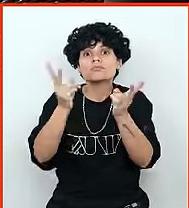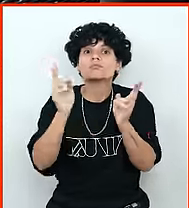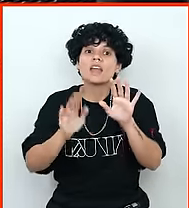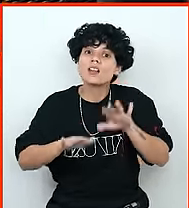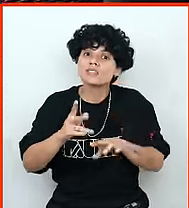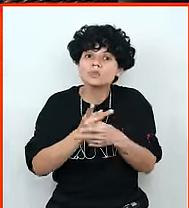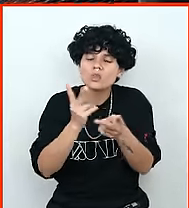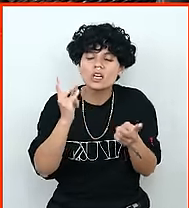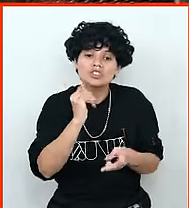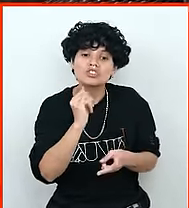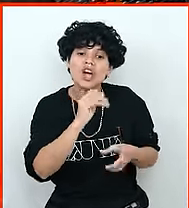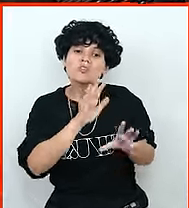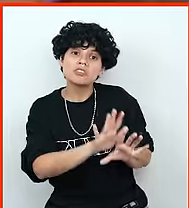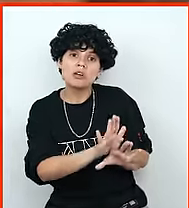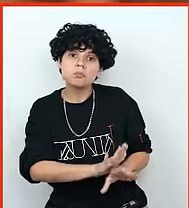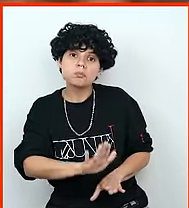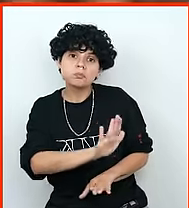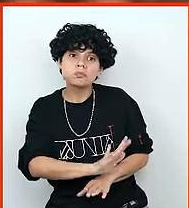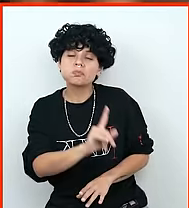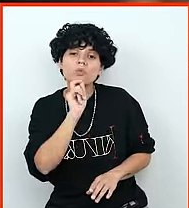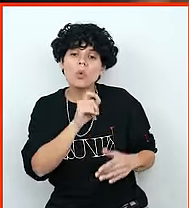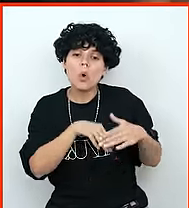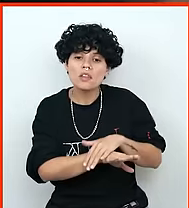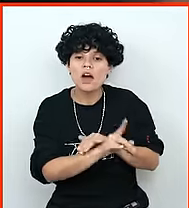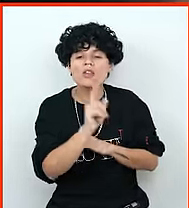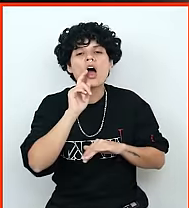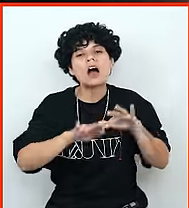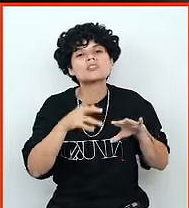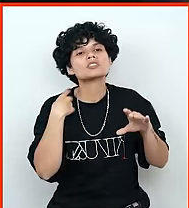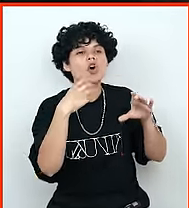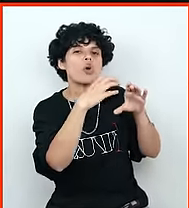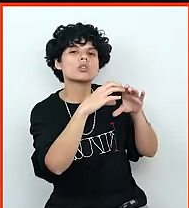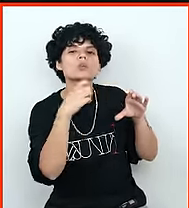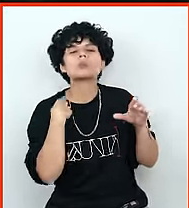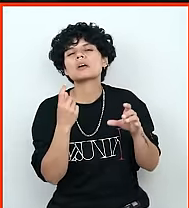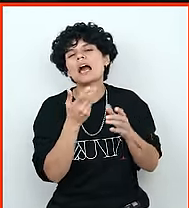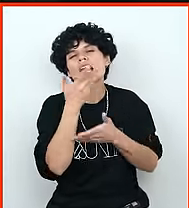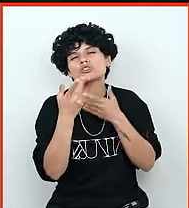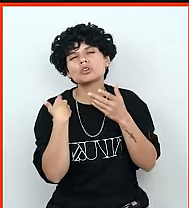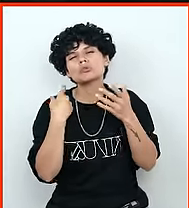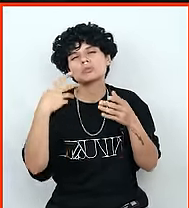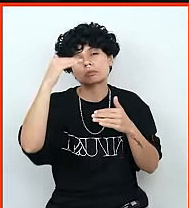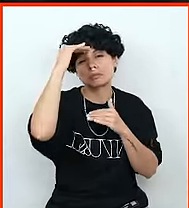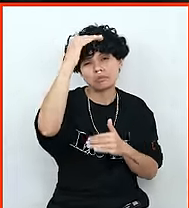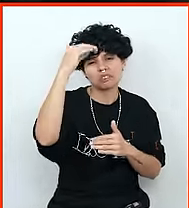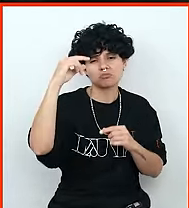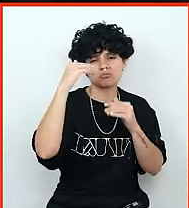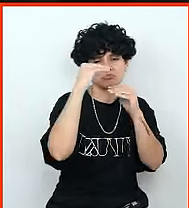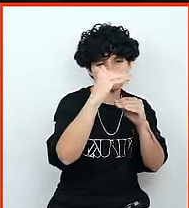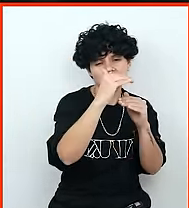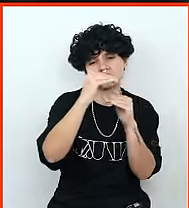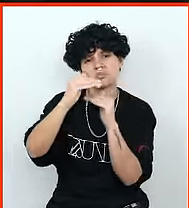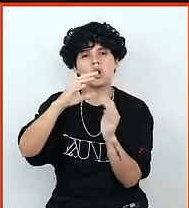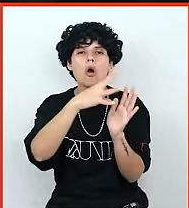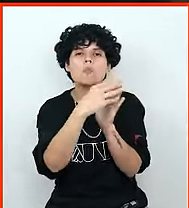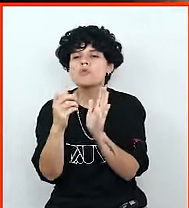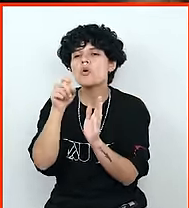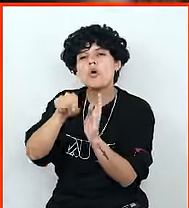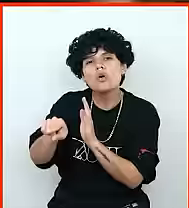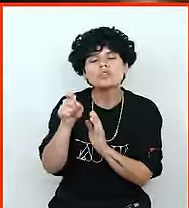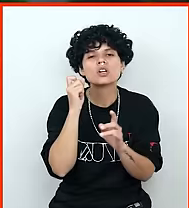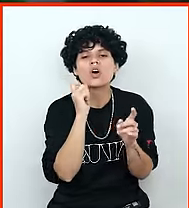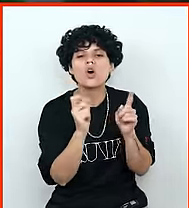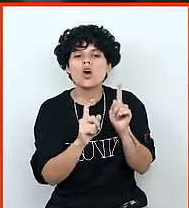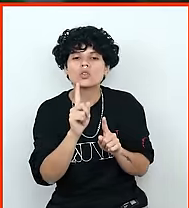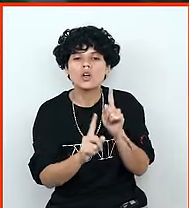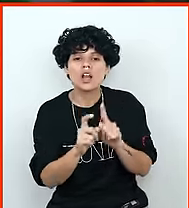ahí, y dan vuelta ahí. Y a veces no salen, y reciclo un párrafo para otra cosa. Por cada una canción que sale hay 10 que nunca van a